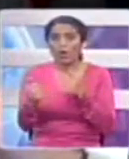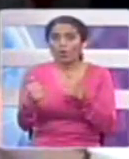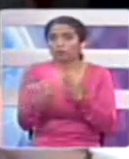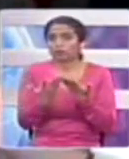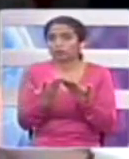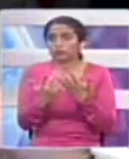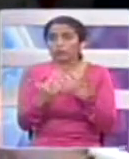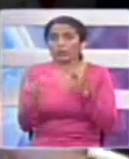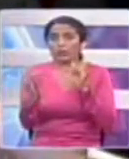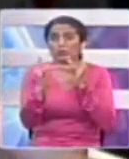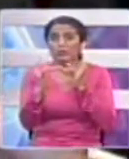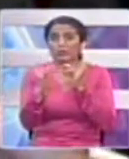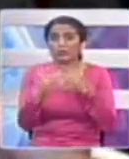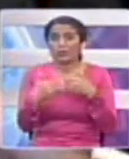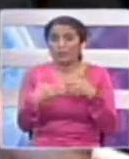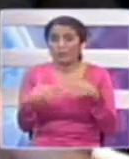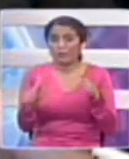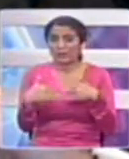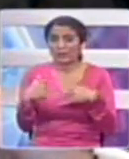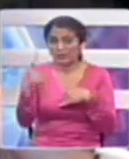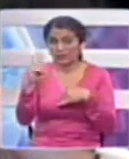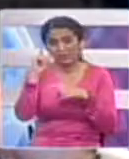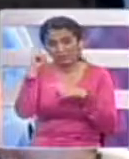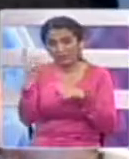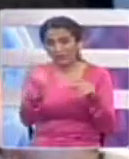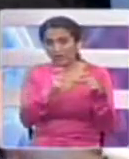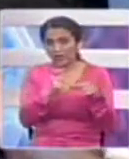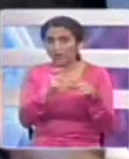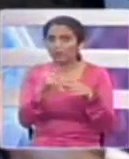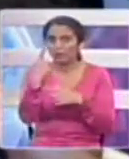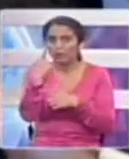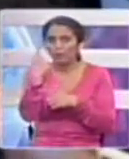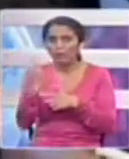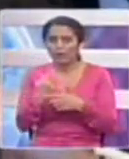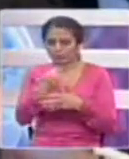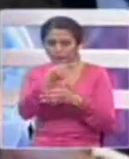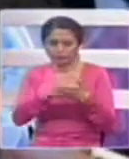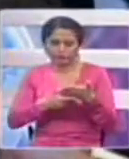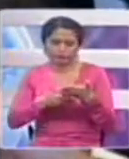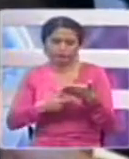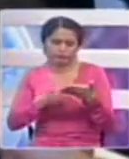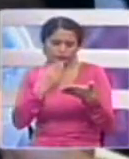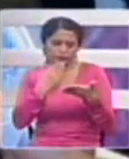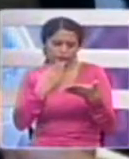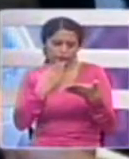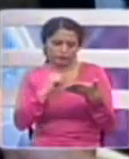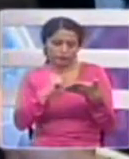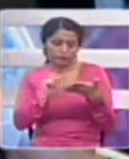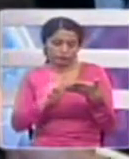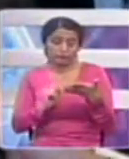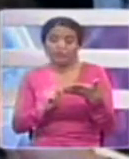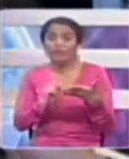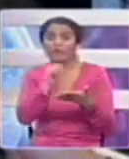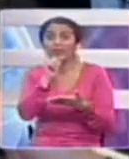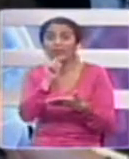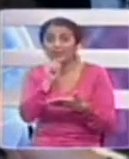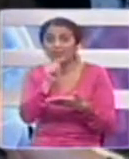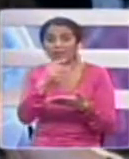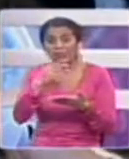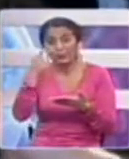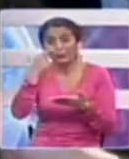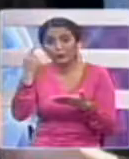por lo tanto, hasta ese momento no teníamos los elementos que nos permitan tener la claridad que